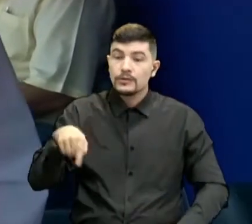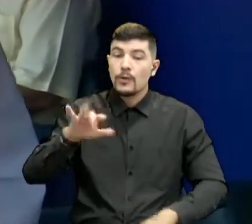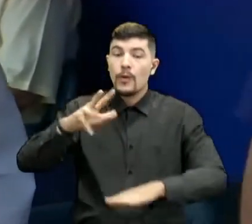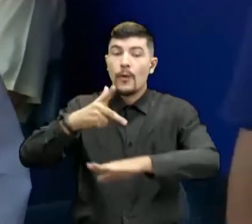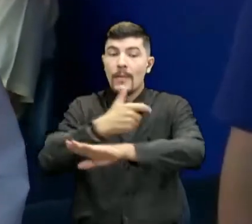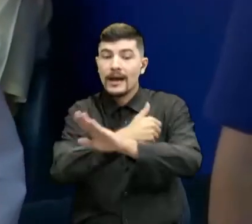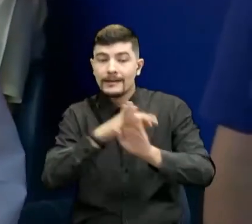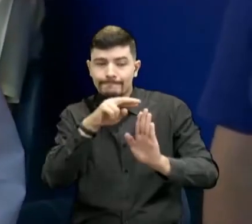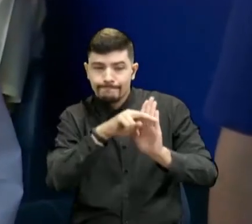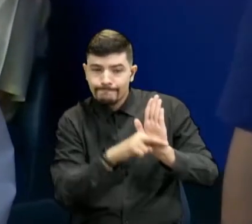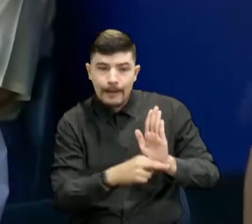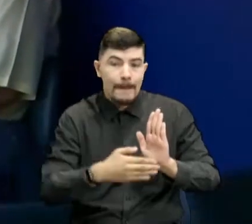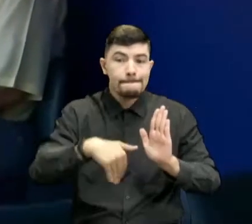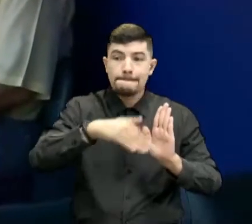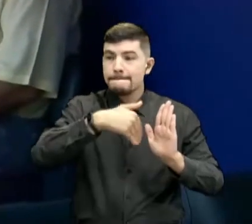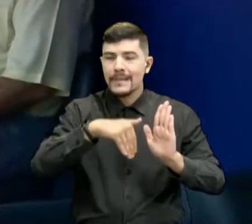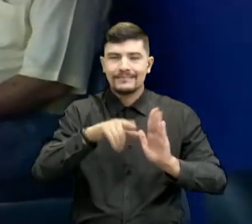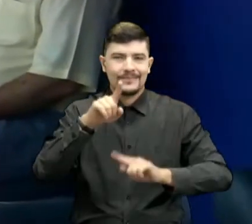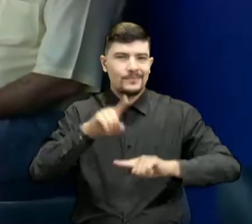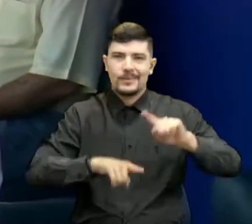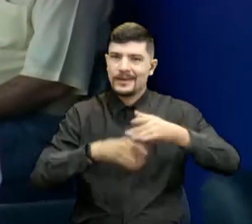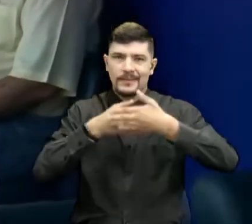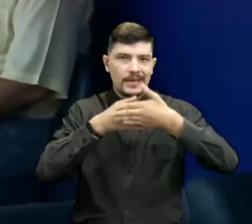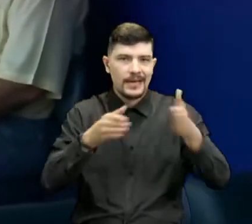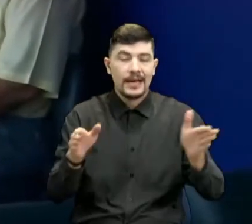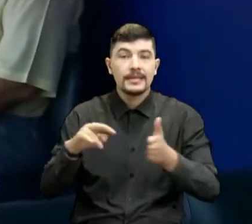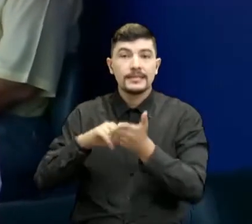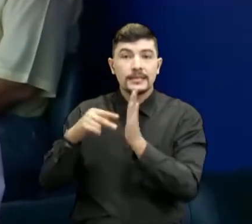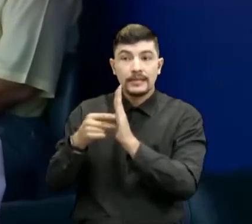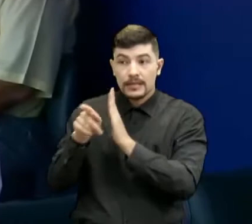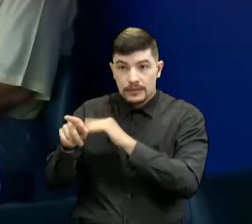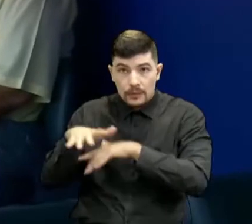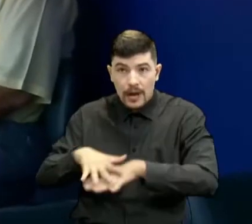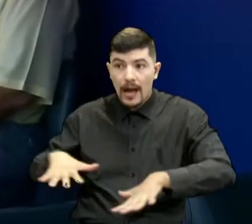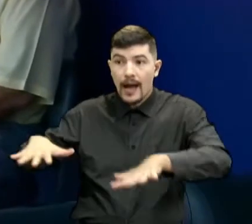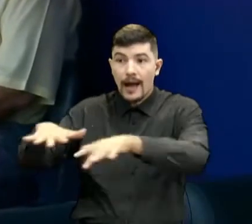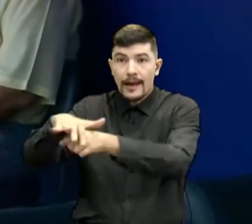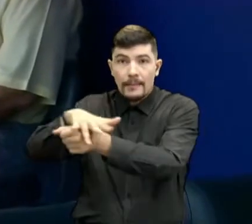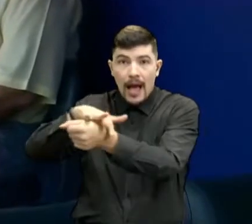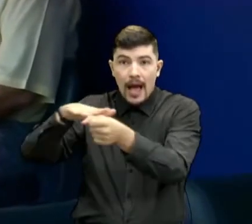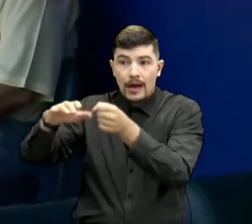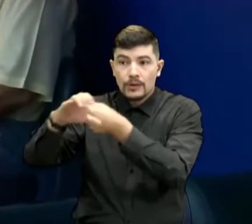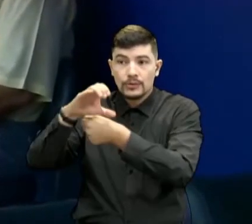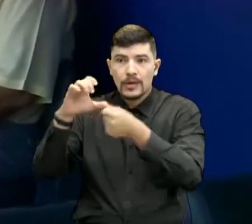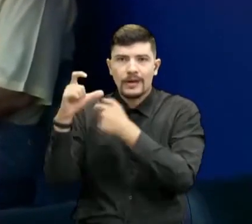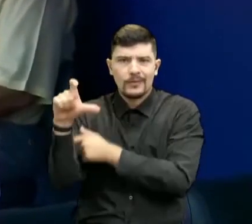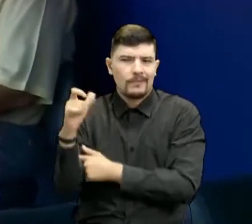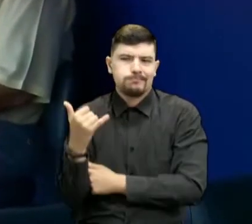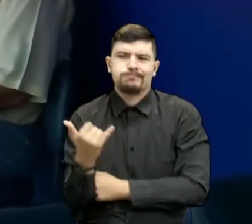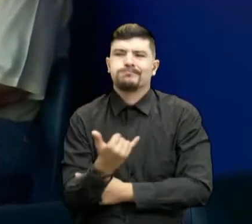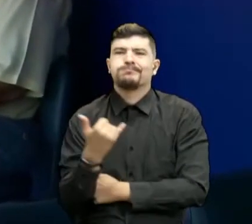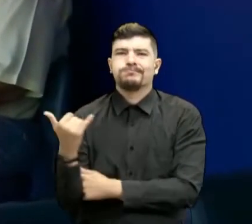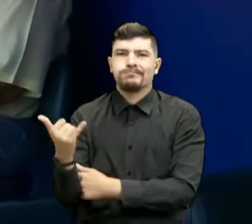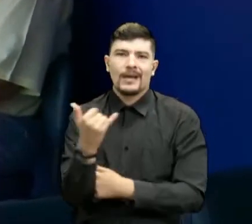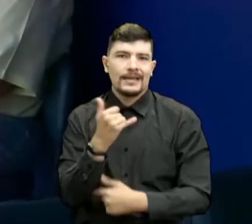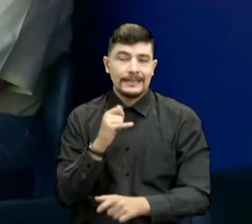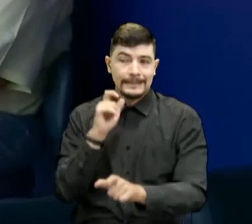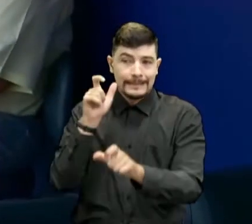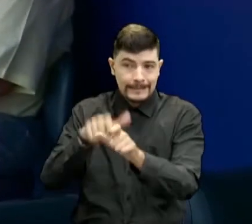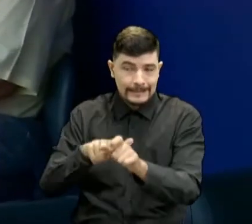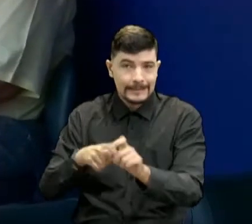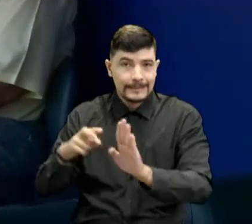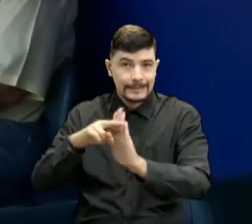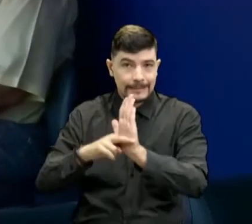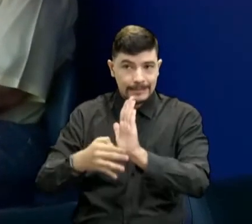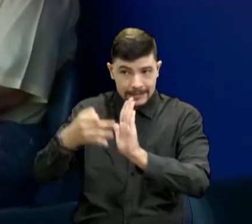lo podrán hacer. Eso quiere decir que los bares ubicados en la mayoría de los barrios periféricos de la ciudad de Cúcuta no podrán tener esta